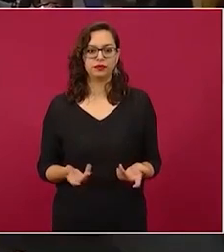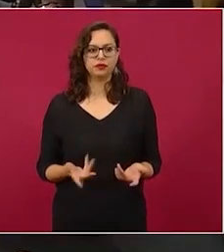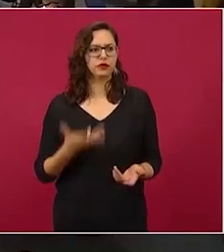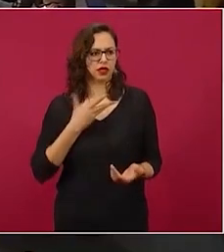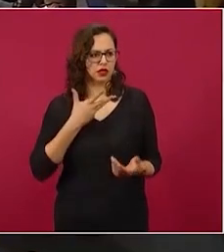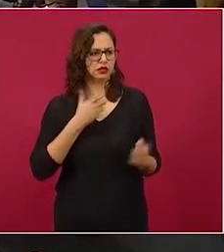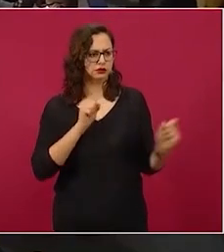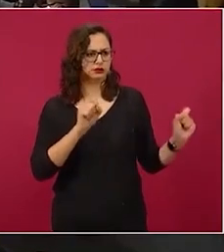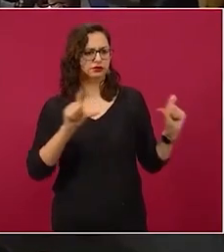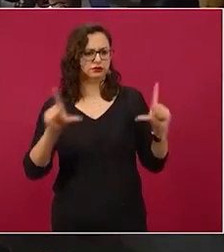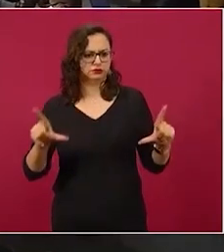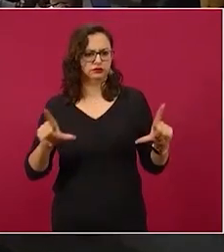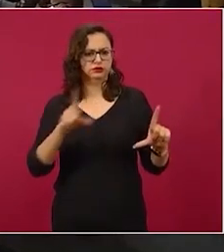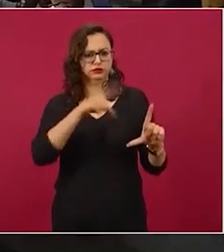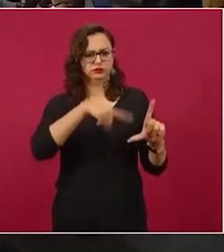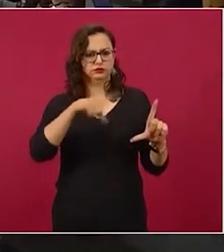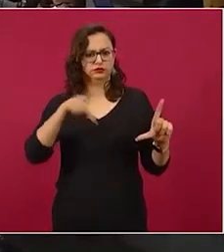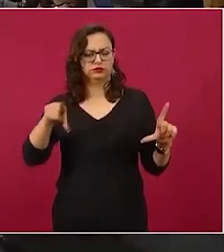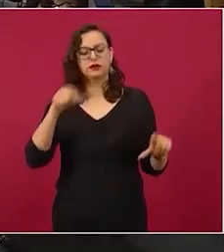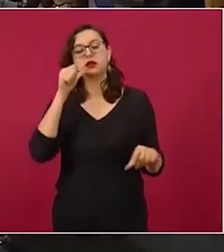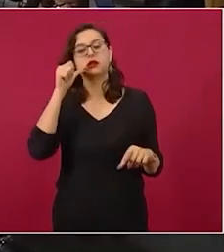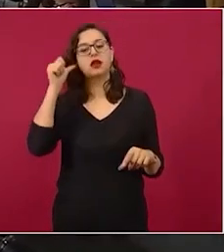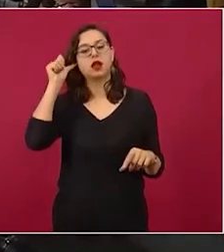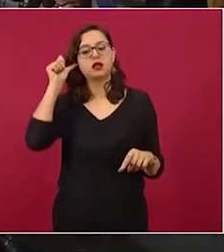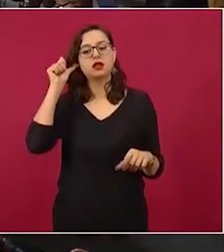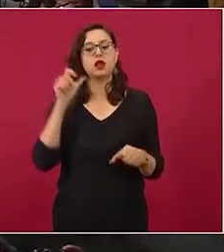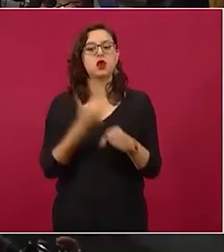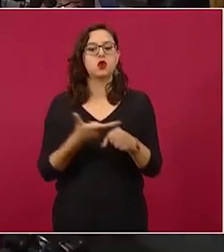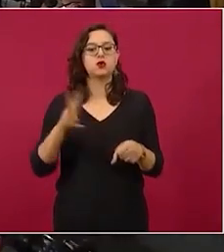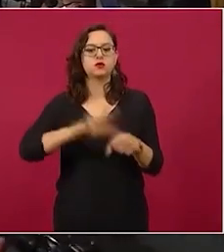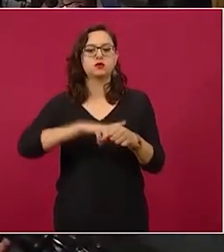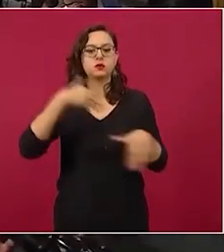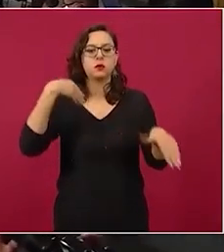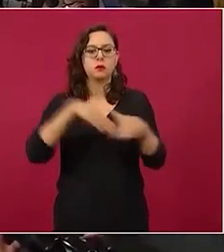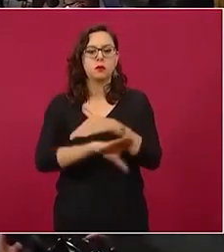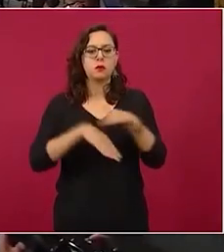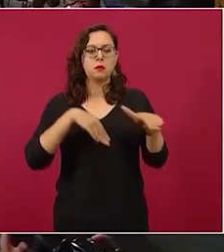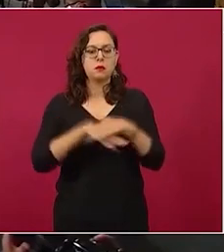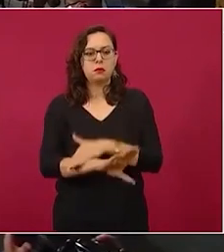Tenemos la gráfica de ayer de hospitalizados.